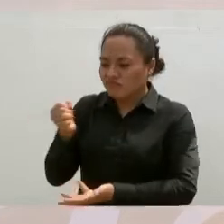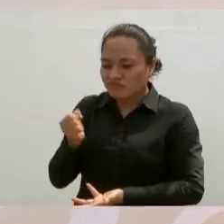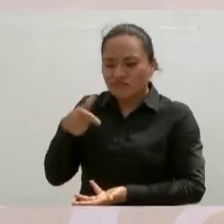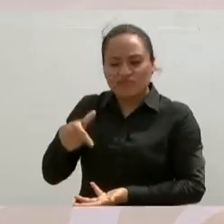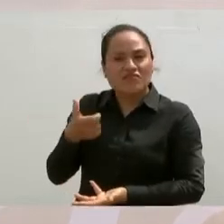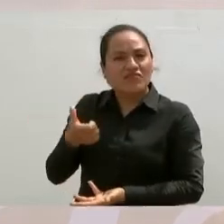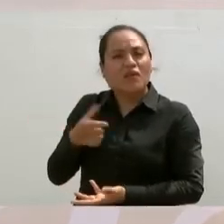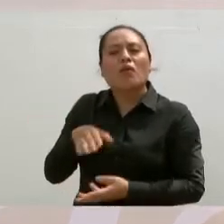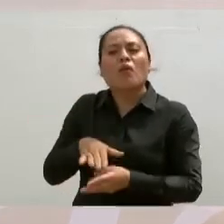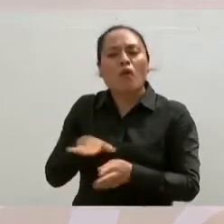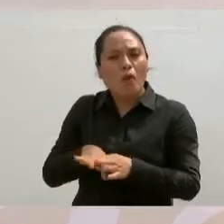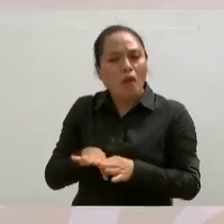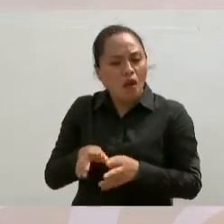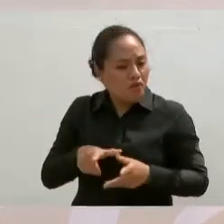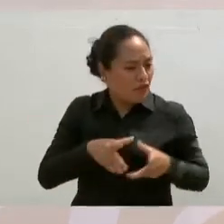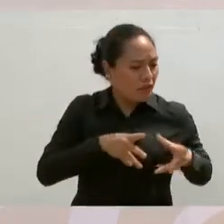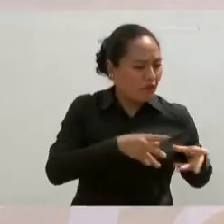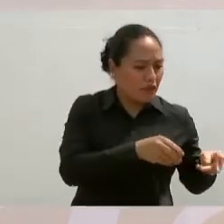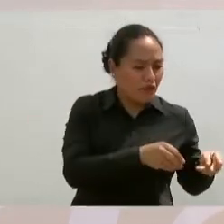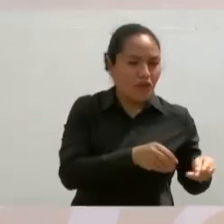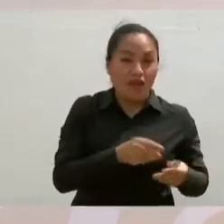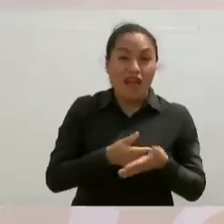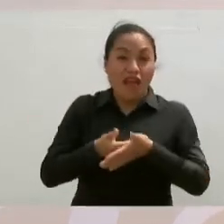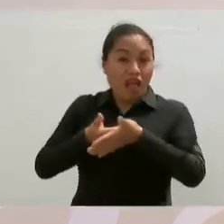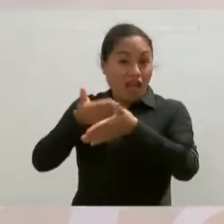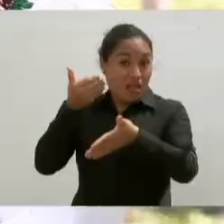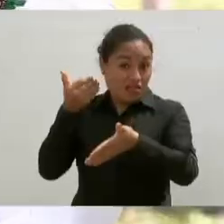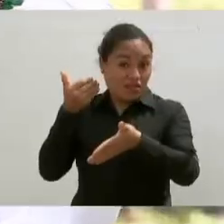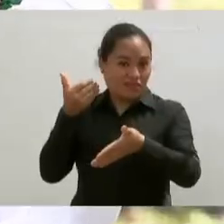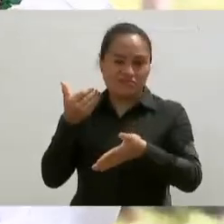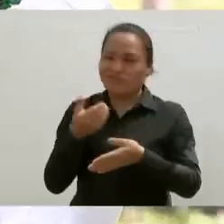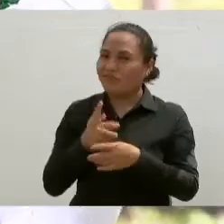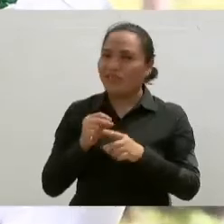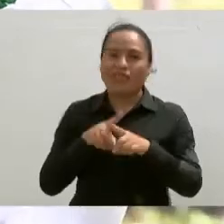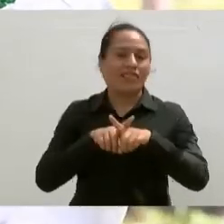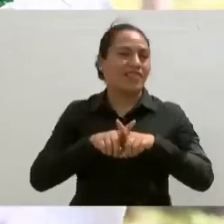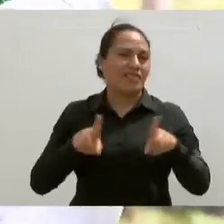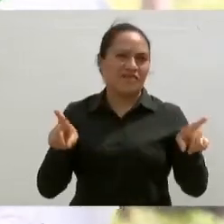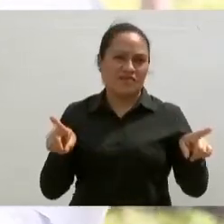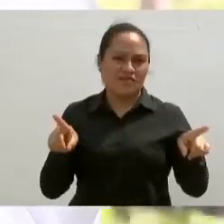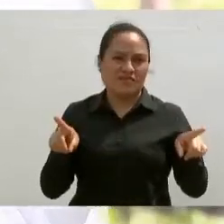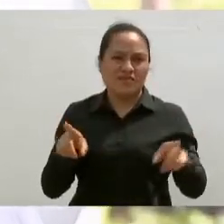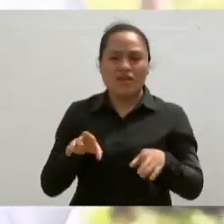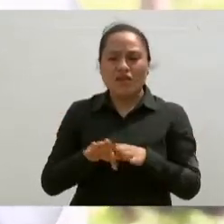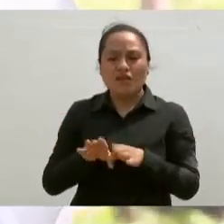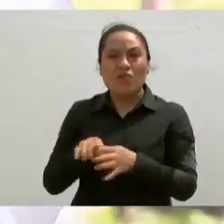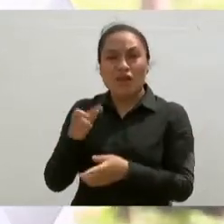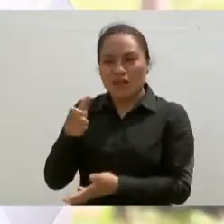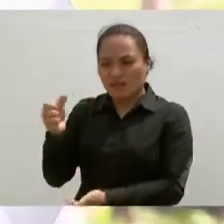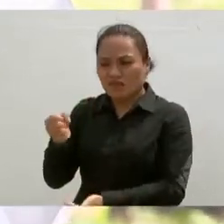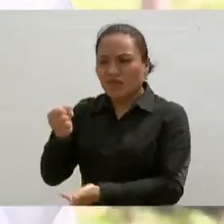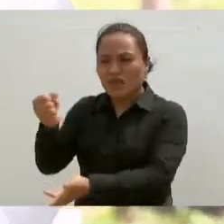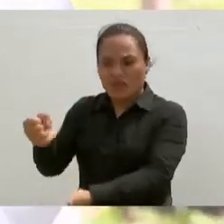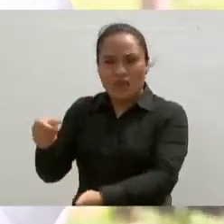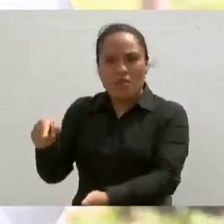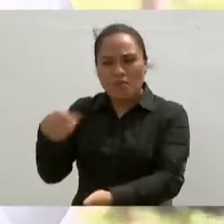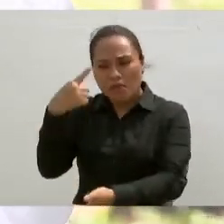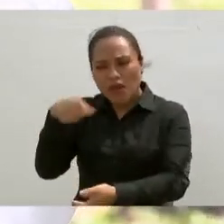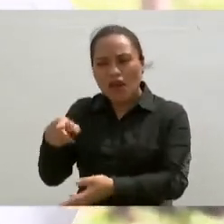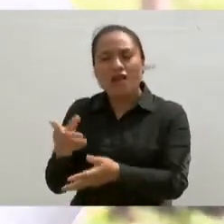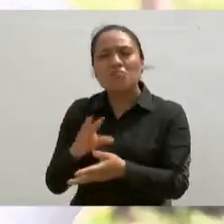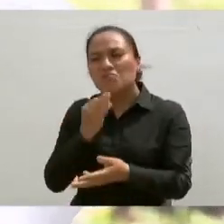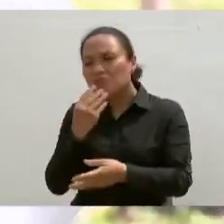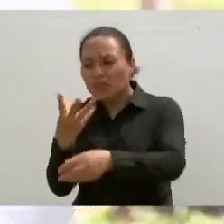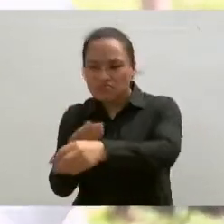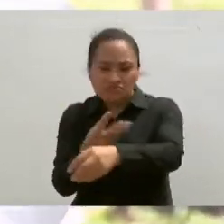como antes, que se asignaba el presupuesto para el mantenimiento de las